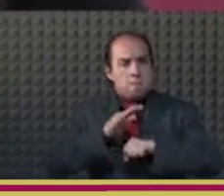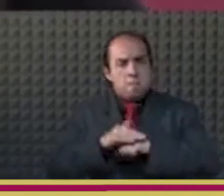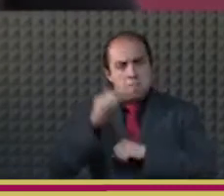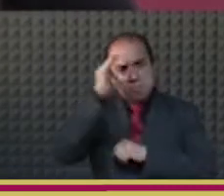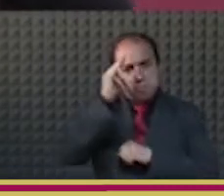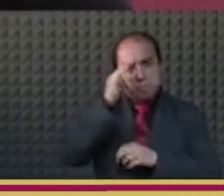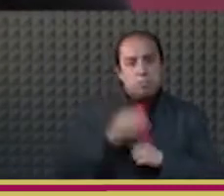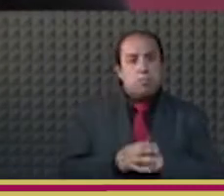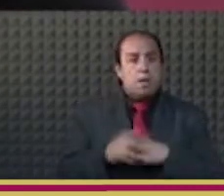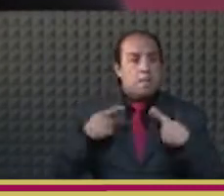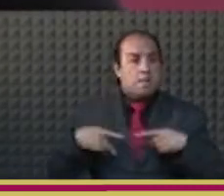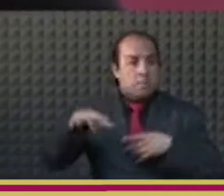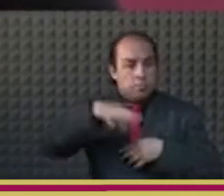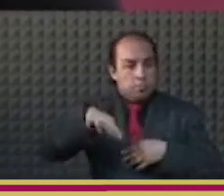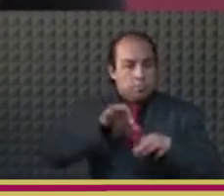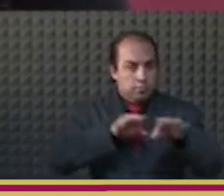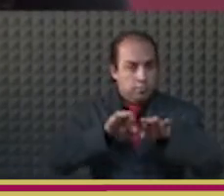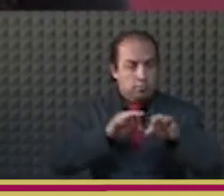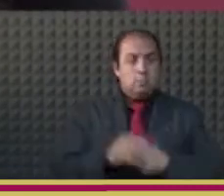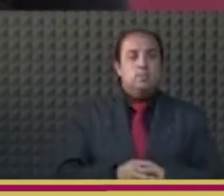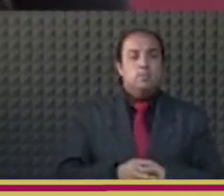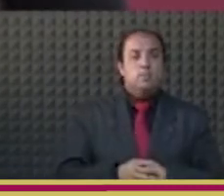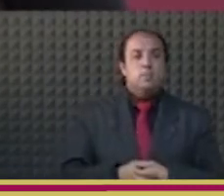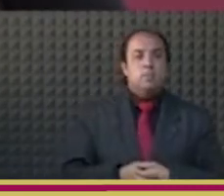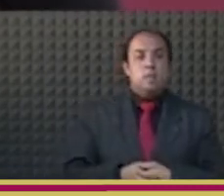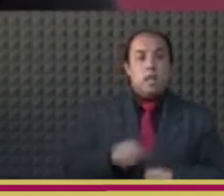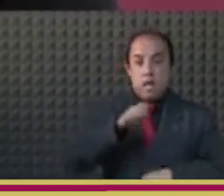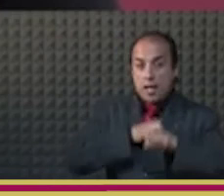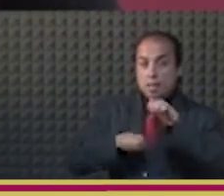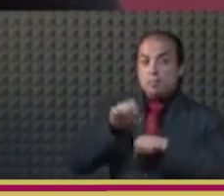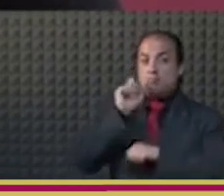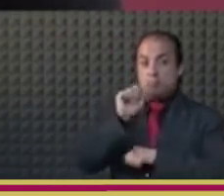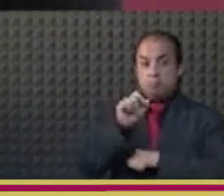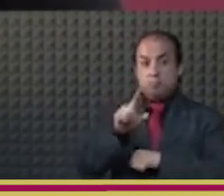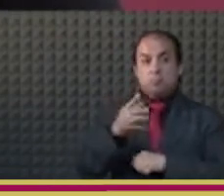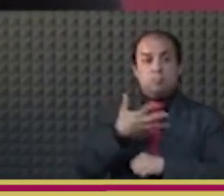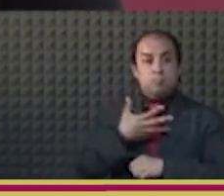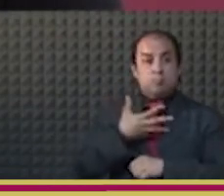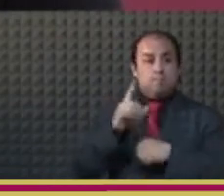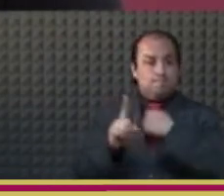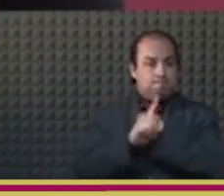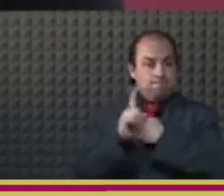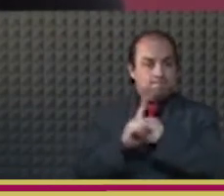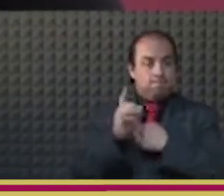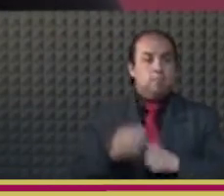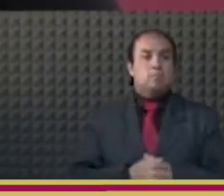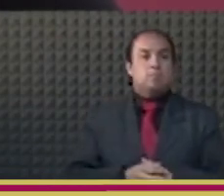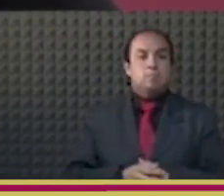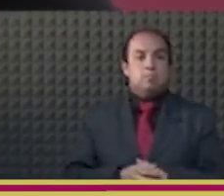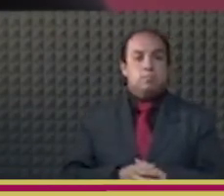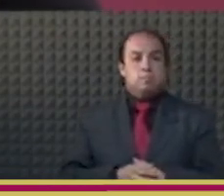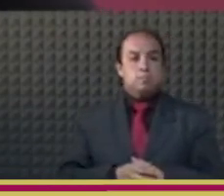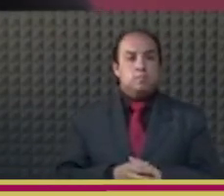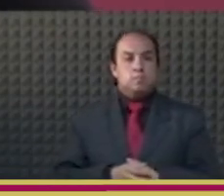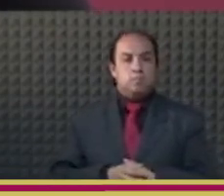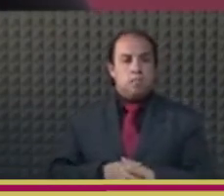está buscando trabajo. Los empleadores, por su parte, también tienen una problemática. Muchas veces